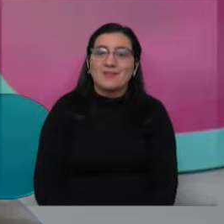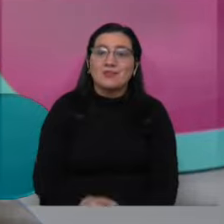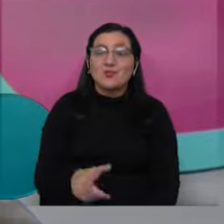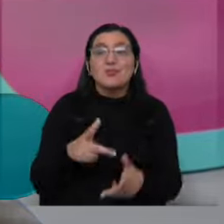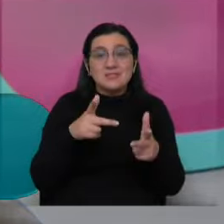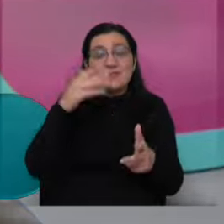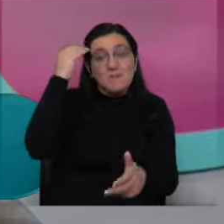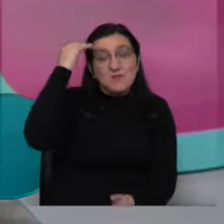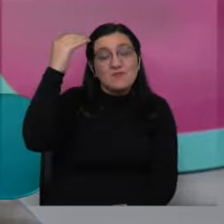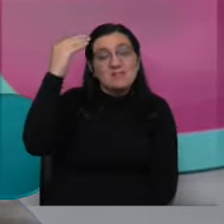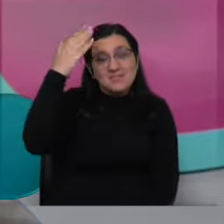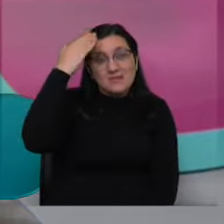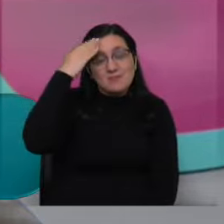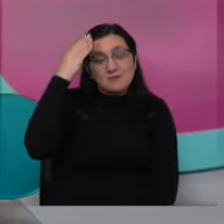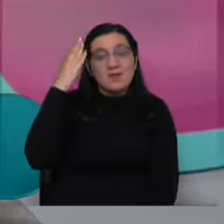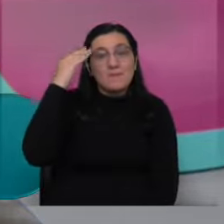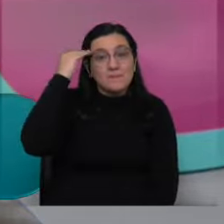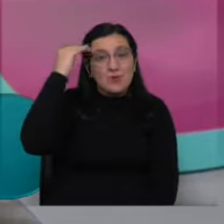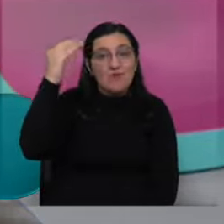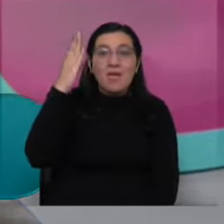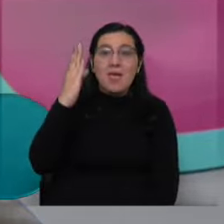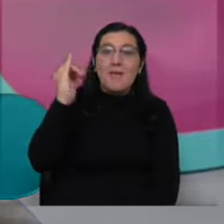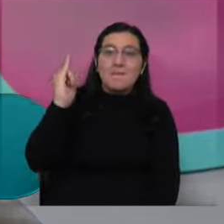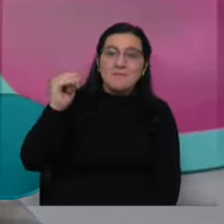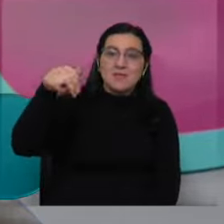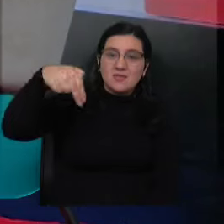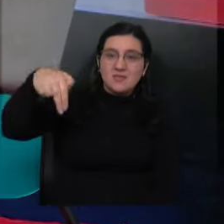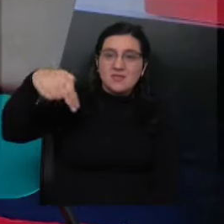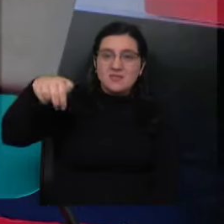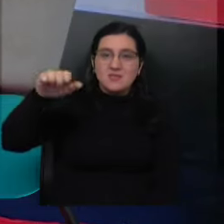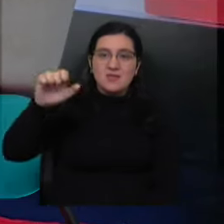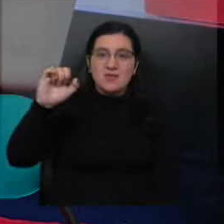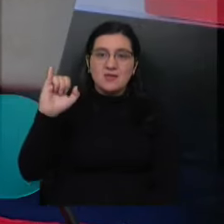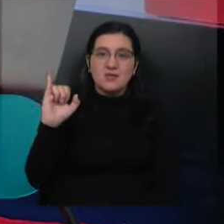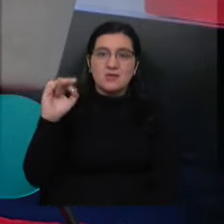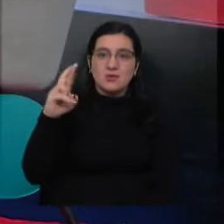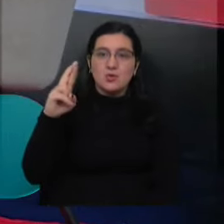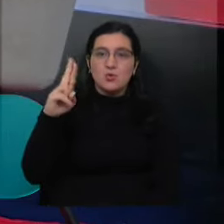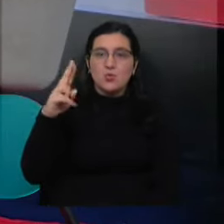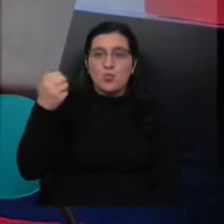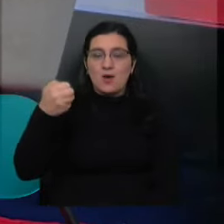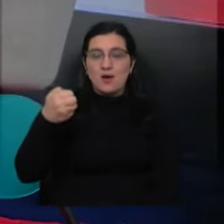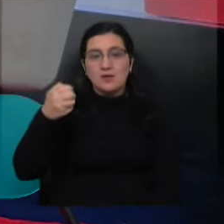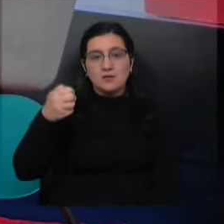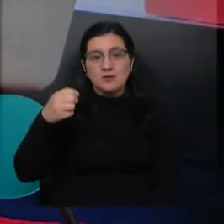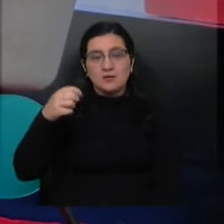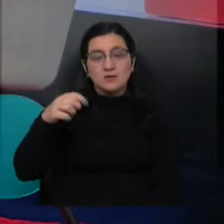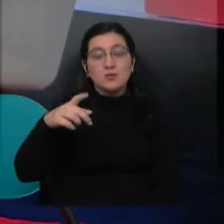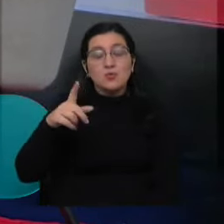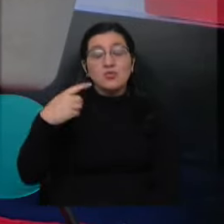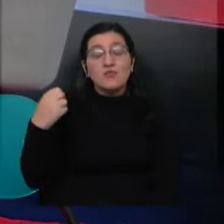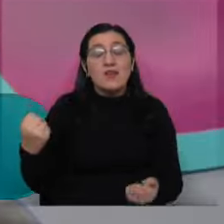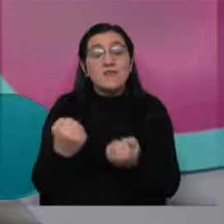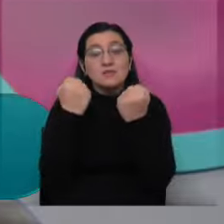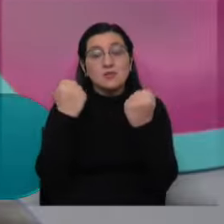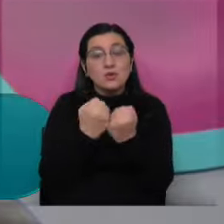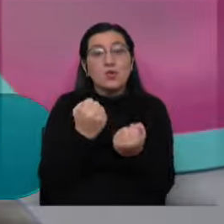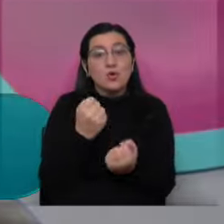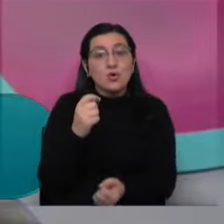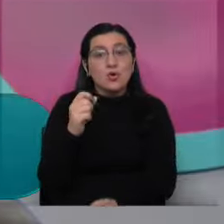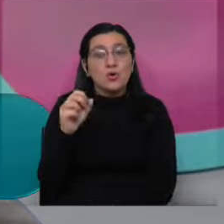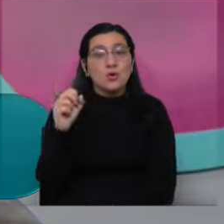nosotros ya sabemos estás hablando del profe de piñerua y cuando fue el aniversario No me acuerdo qué número Redondo que cumplió 1 30 13